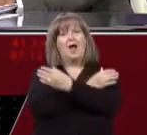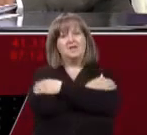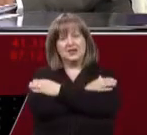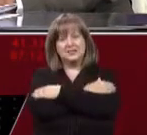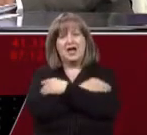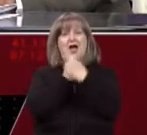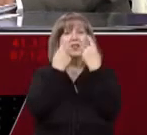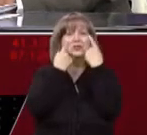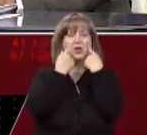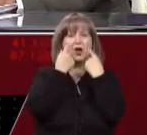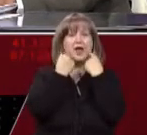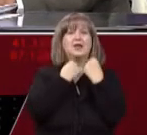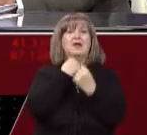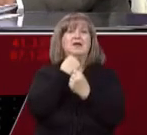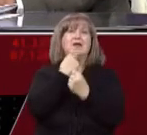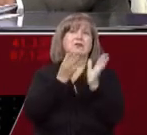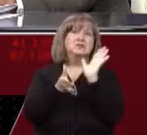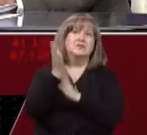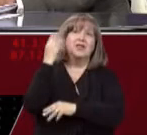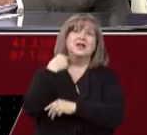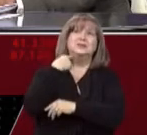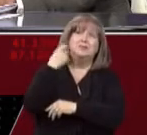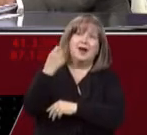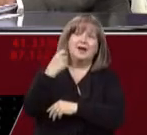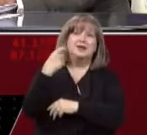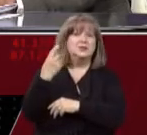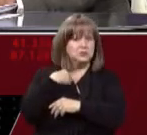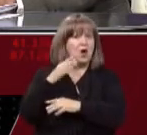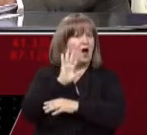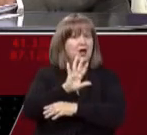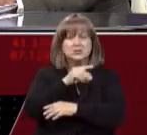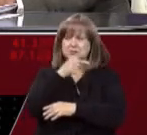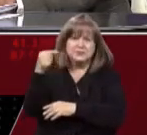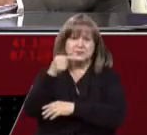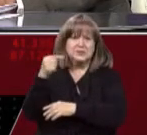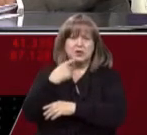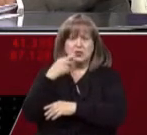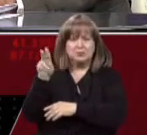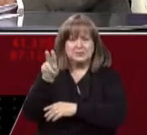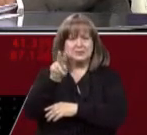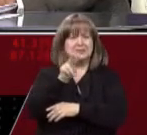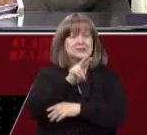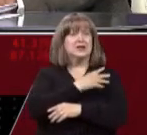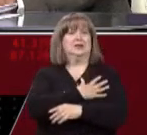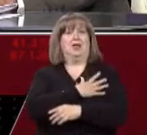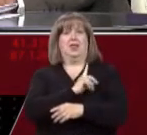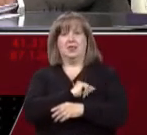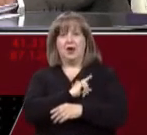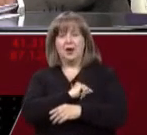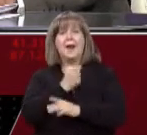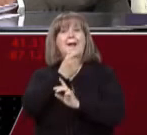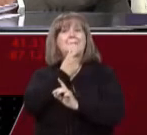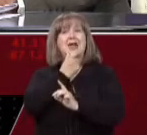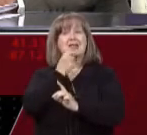abrazados, llorando porque un hijo se va a España o se va a otro lado, lo veo todas las semanas, un cuadro tristísimo. Mendoza tiene